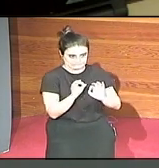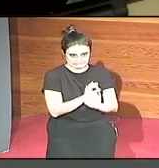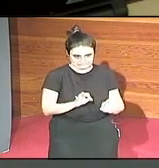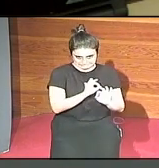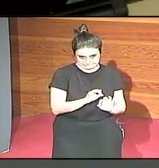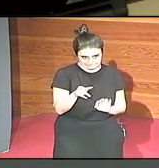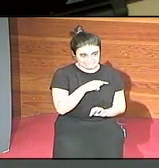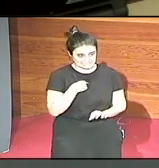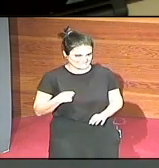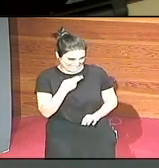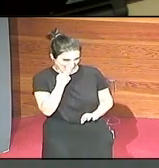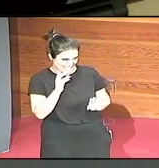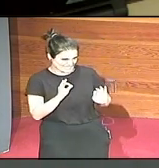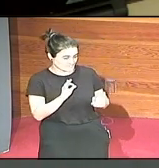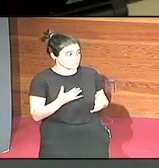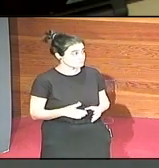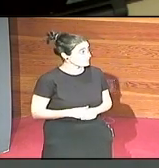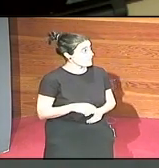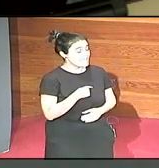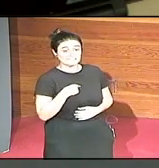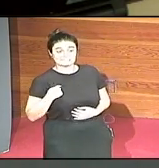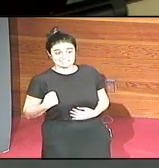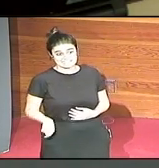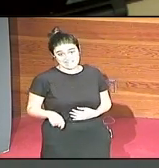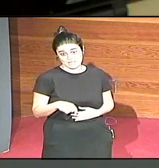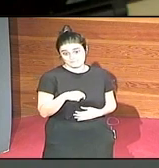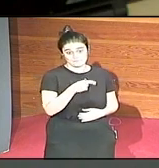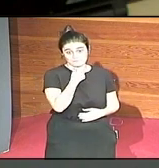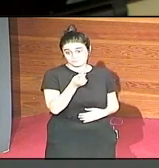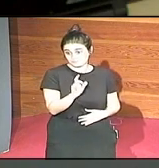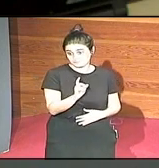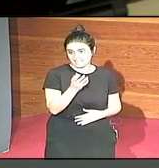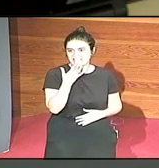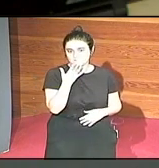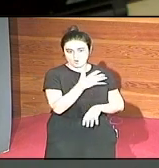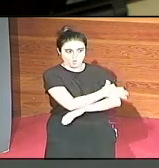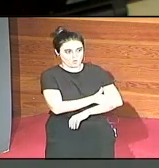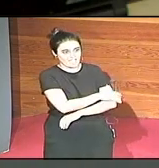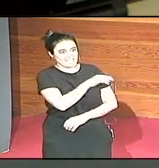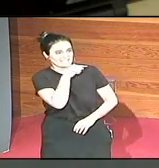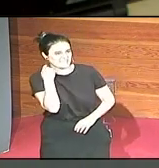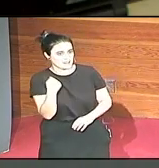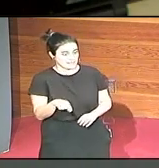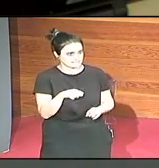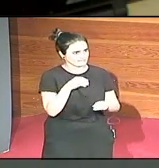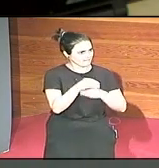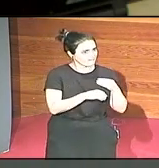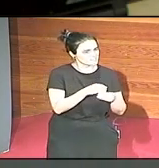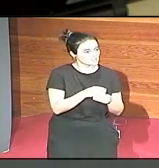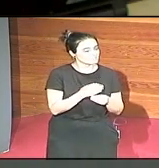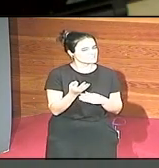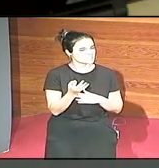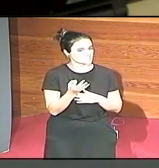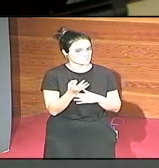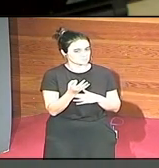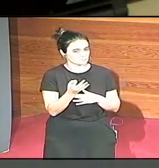Y por supuesto, a China lo que no le gusta en absoluto en lo que ha hecho el Kremlin es tocar